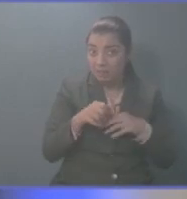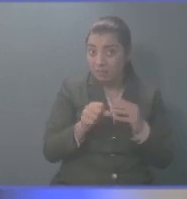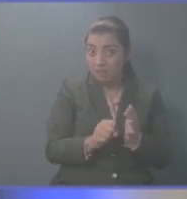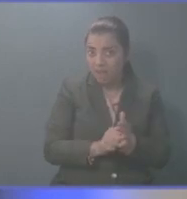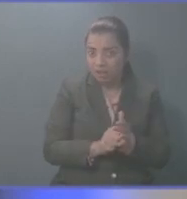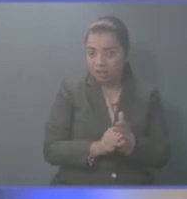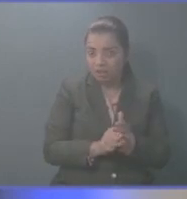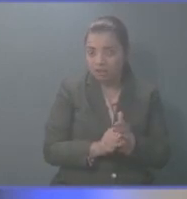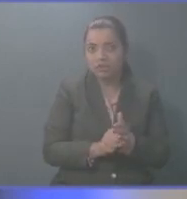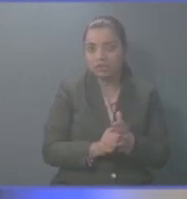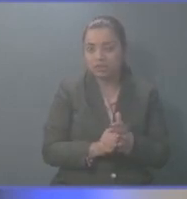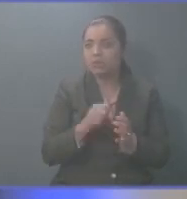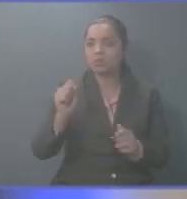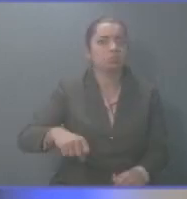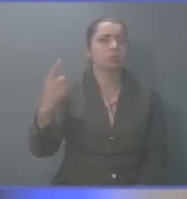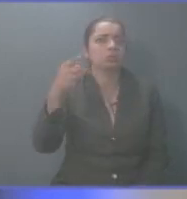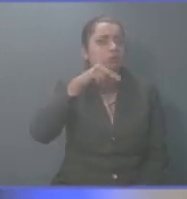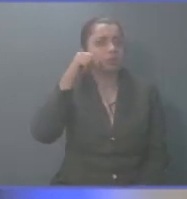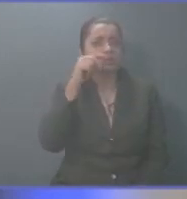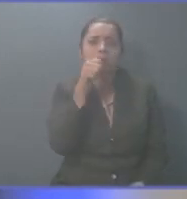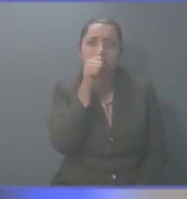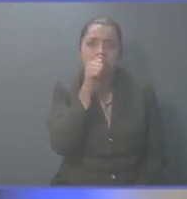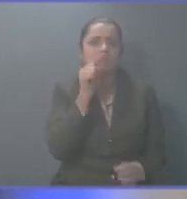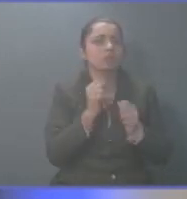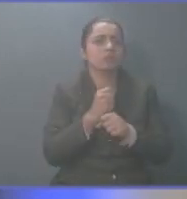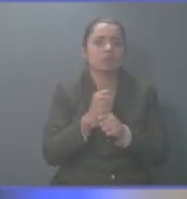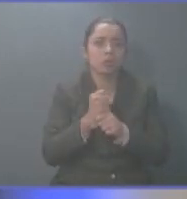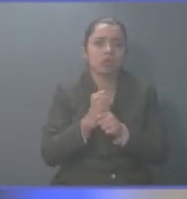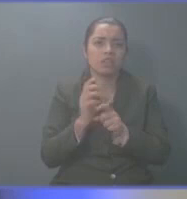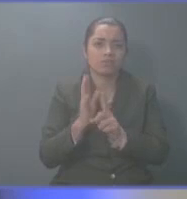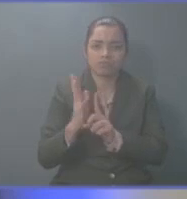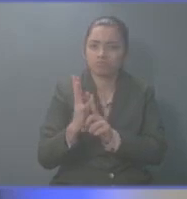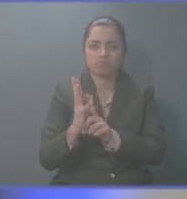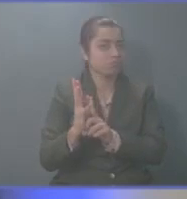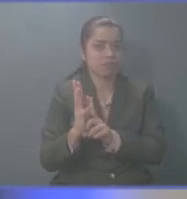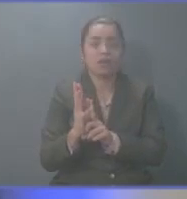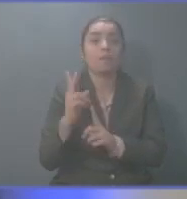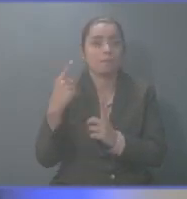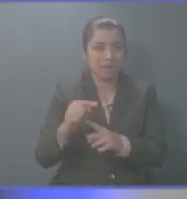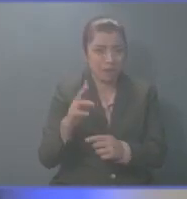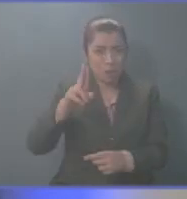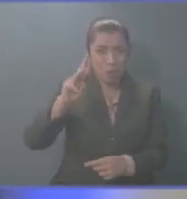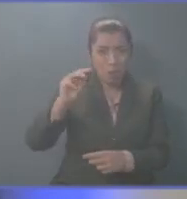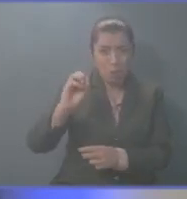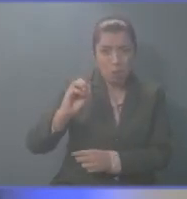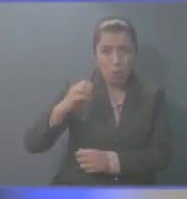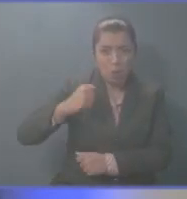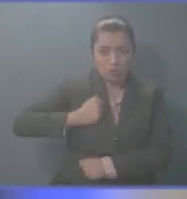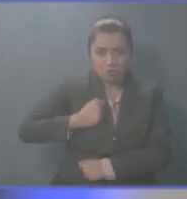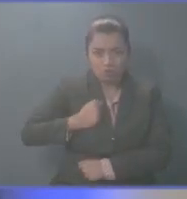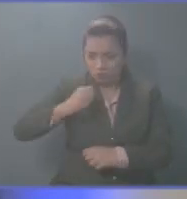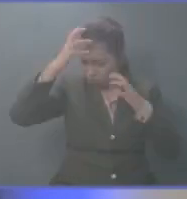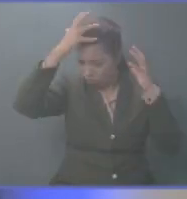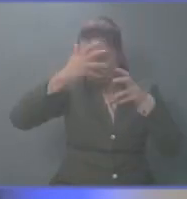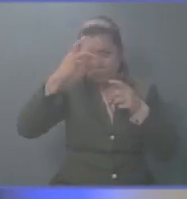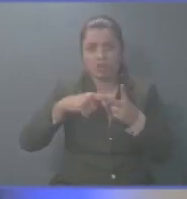fuertemente custodiado. O sea, él pudo ingresar con su seguridad privada perfectamente, pero la Unidad de Mantenimiento del Orden, la Fuerza